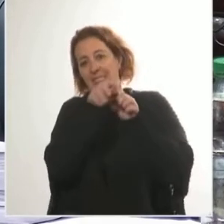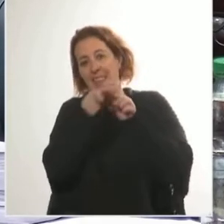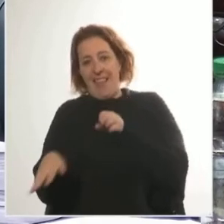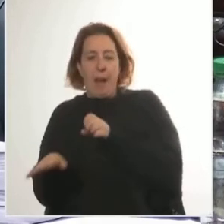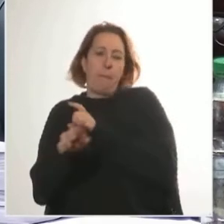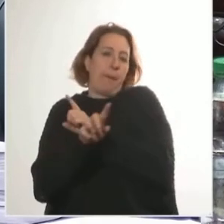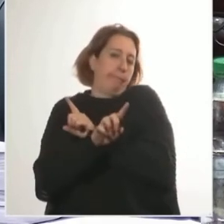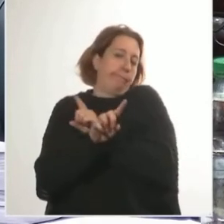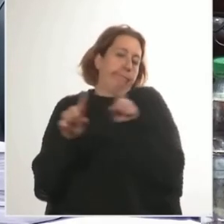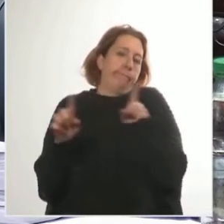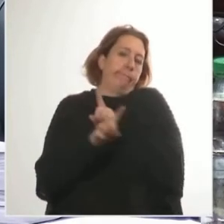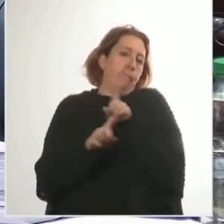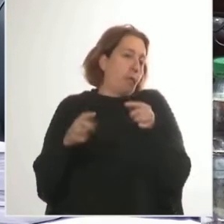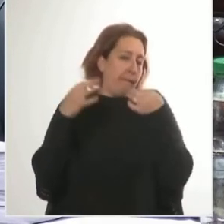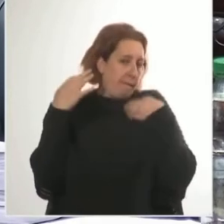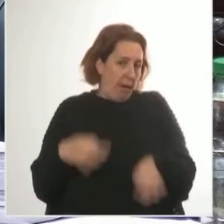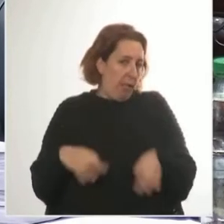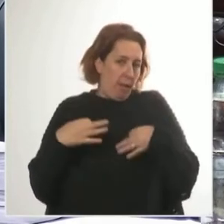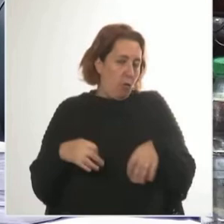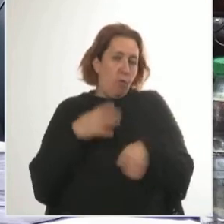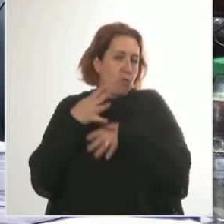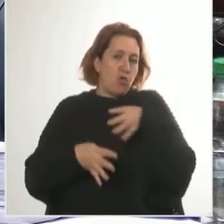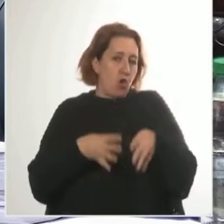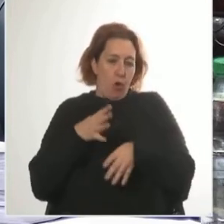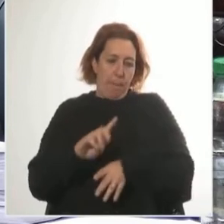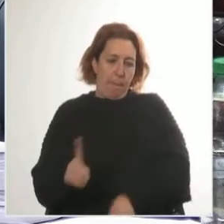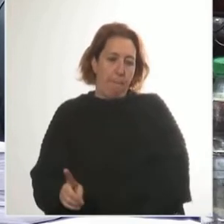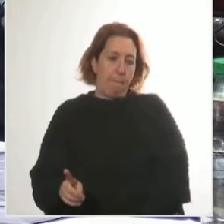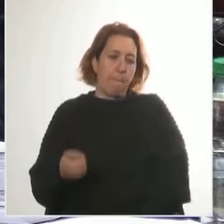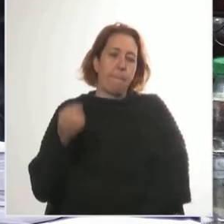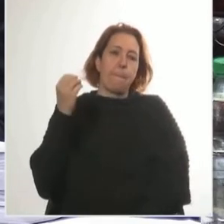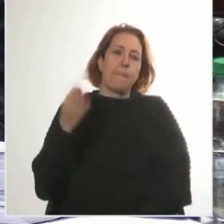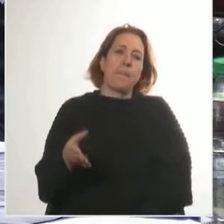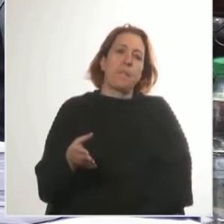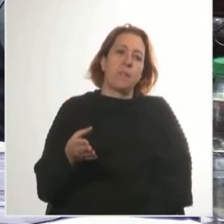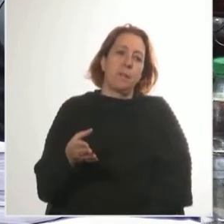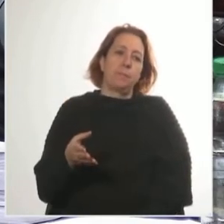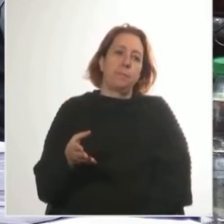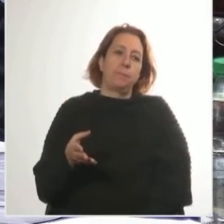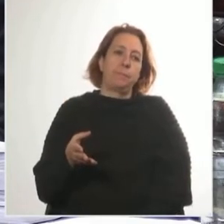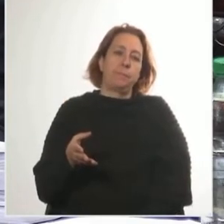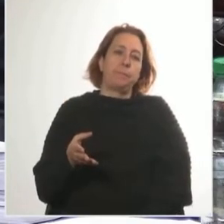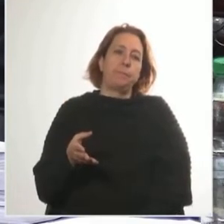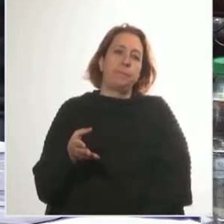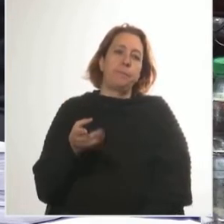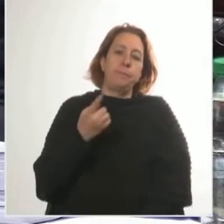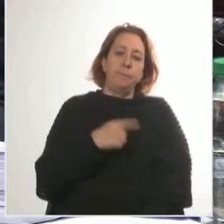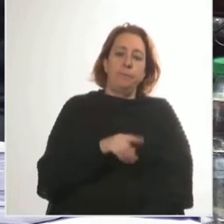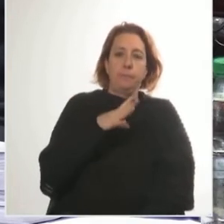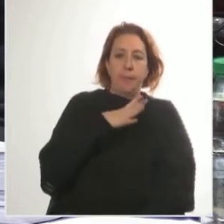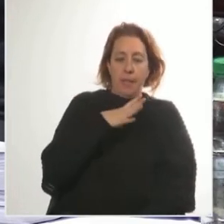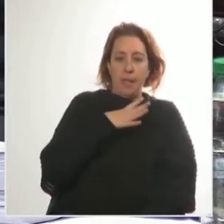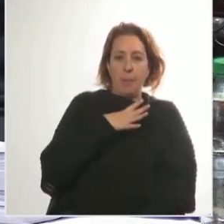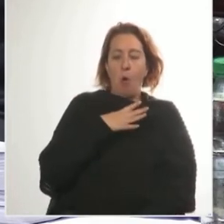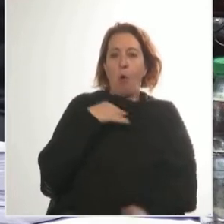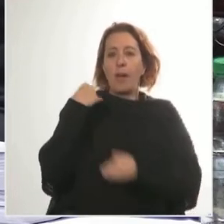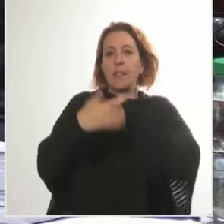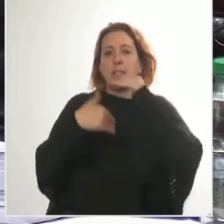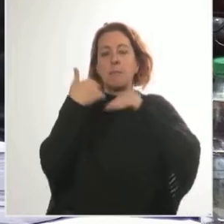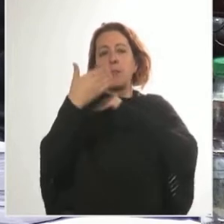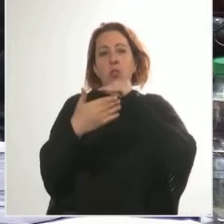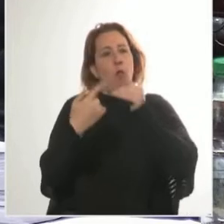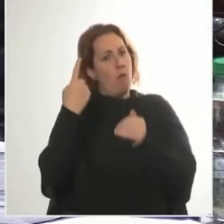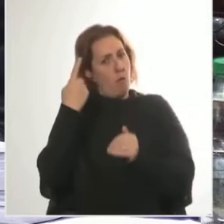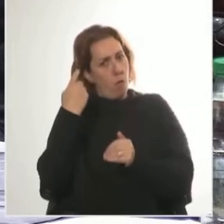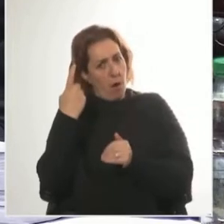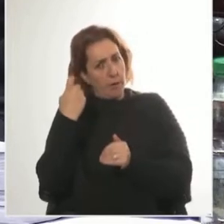no está operando. Porque a la vez que tenemos un crecimiento